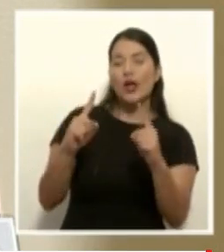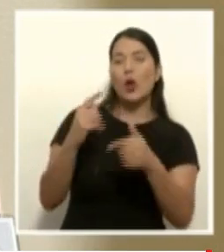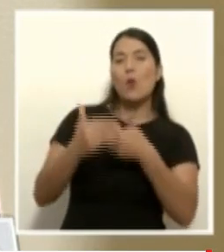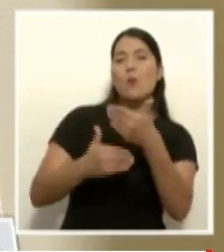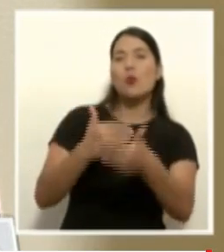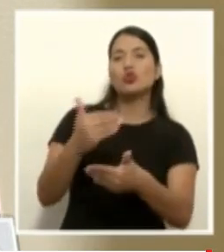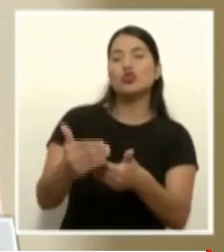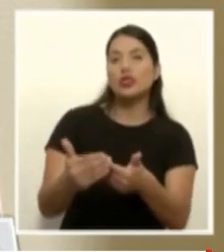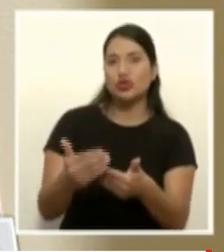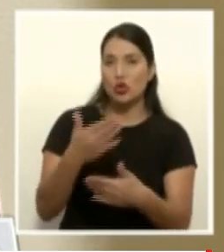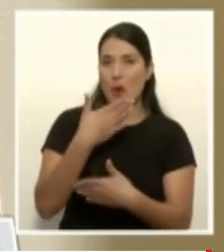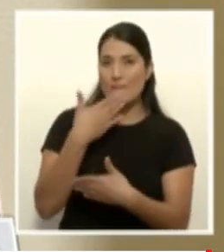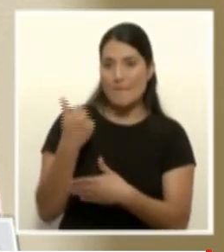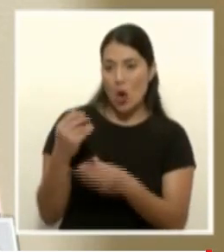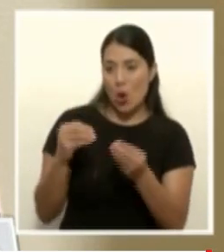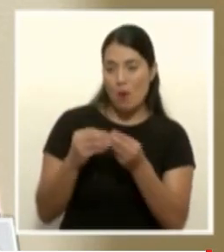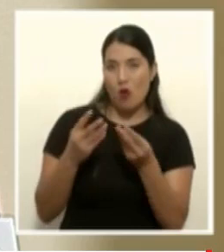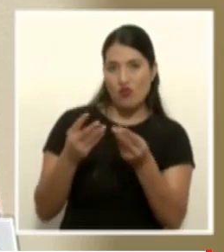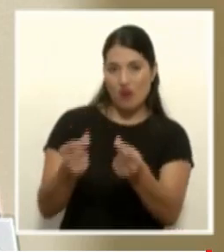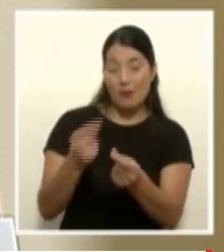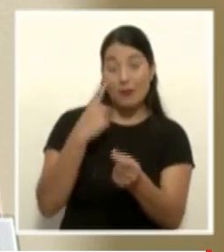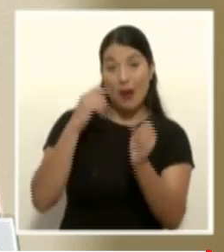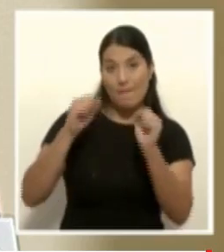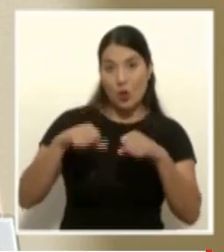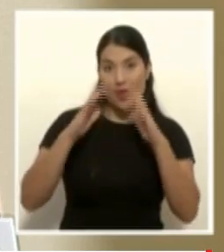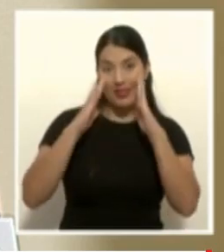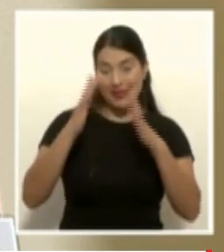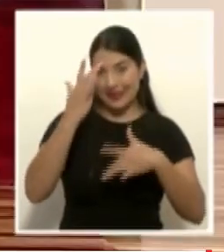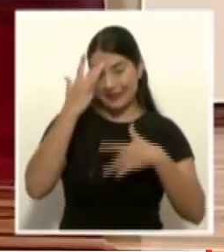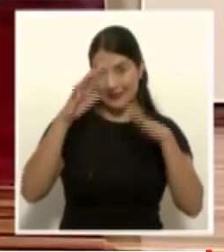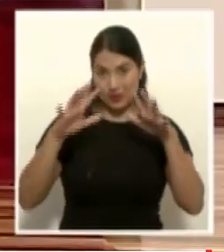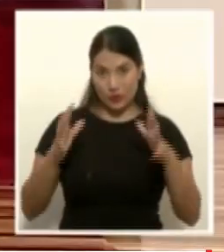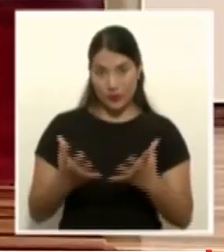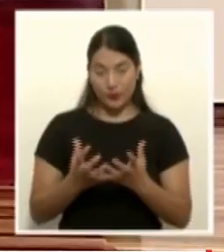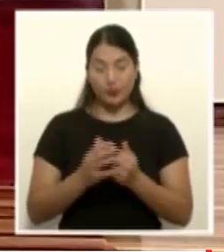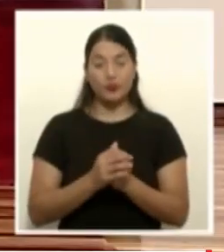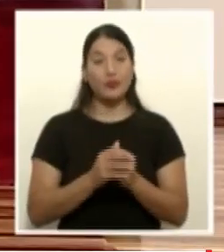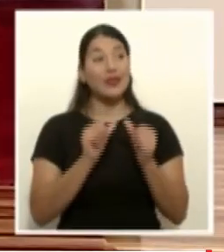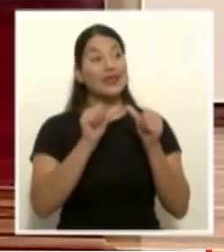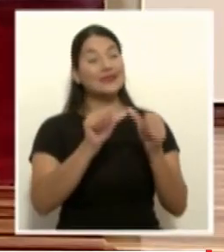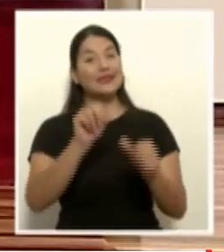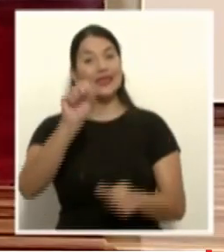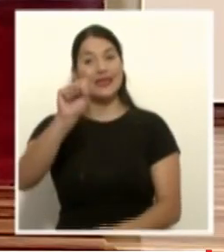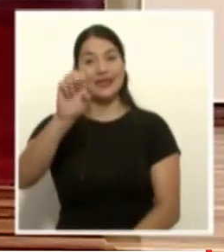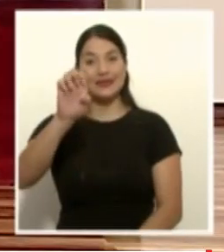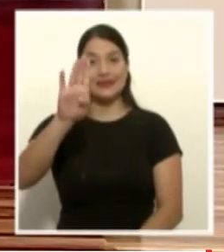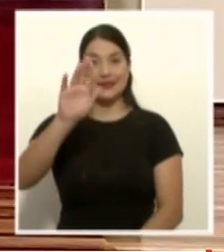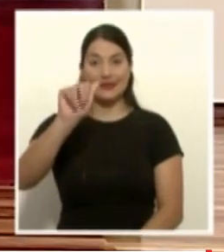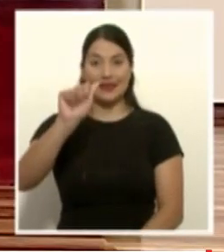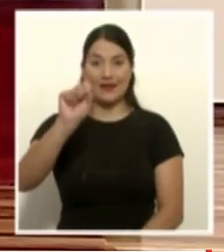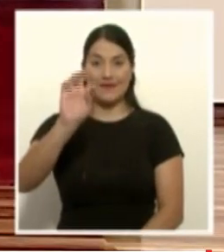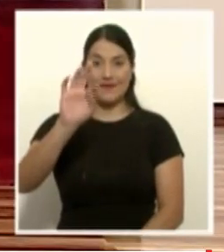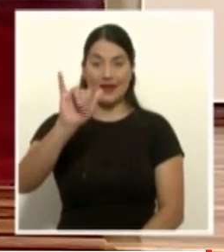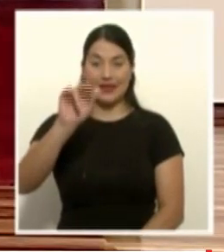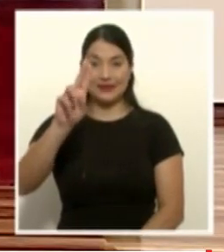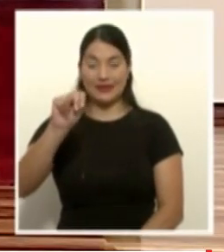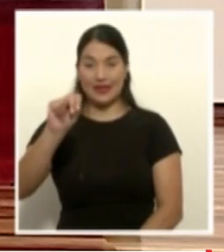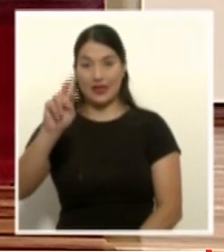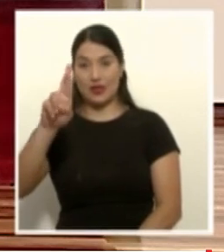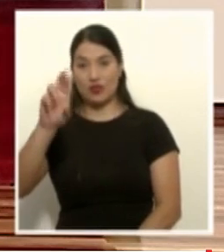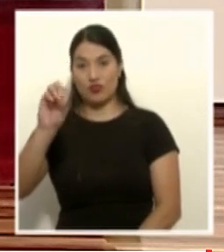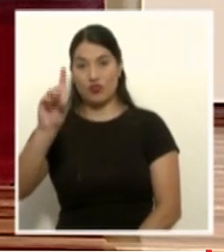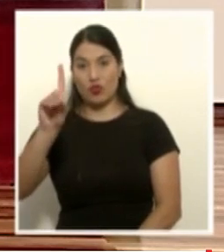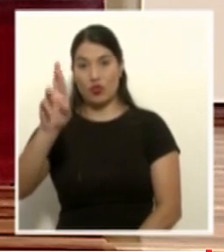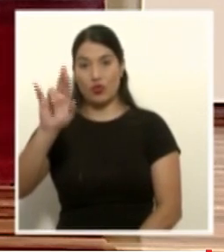eficaces y más eficientes en el abordaje de la pandemia. Continuamos con Sebastián Rodríguez del medio ameliarueda.com. Por